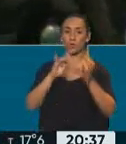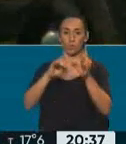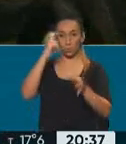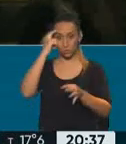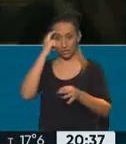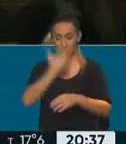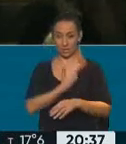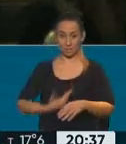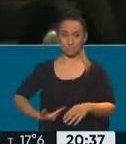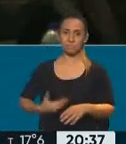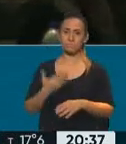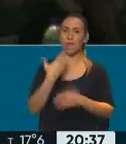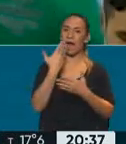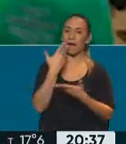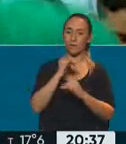al respecto.